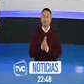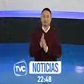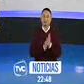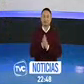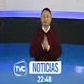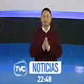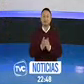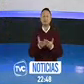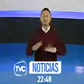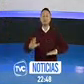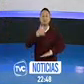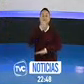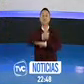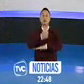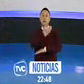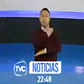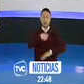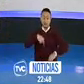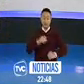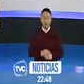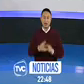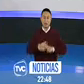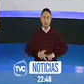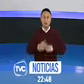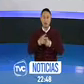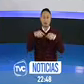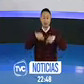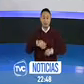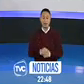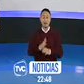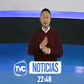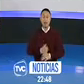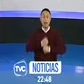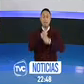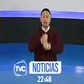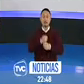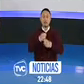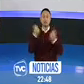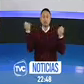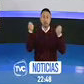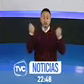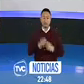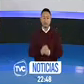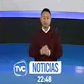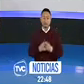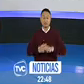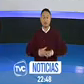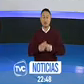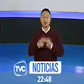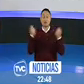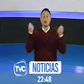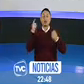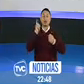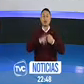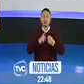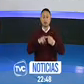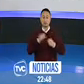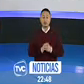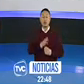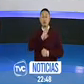En la Plaza de los Presidentes se llevó a cabo el tradicional Amazonazo en el marco de las fiestas de Quito por